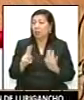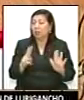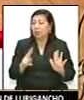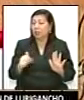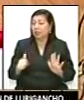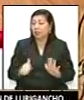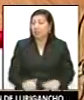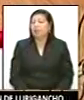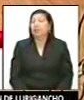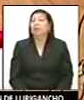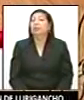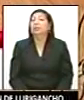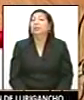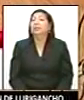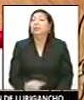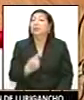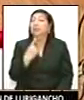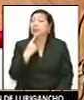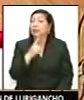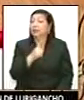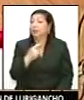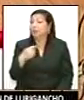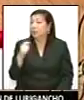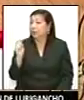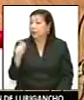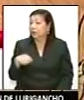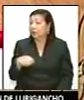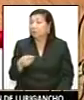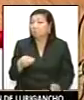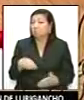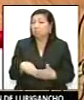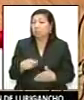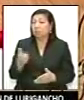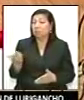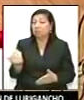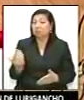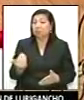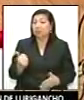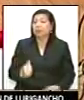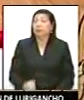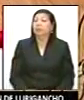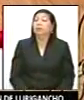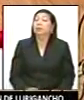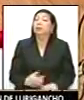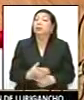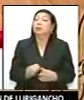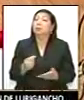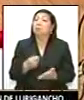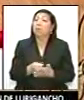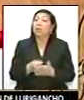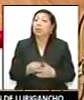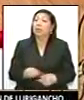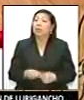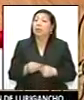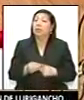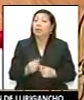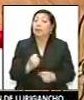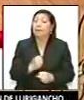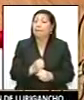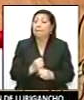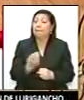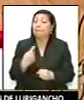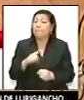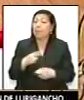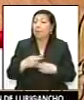276, consistente en el 100% de ingresos percibidos, compuesto por la remuneración principal y la bonificación